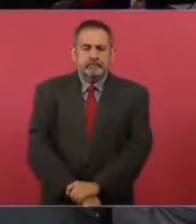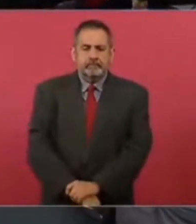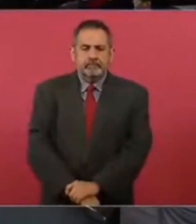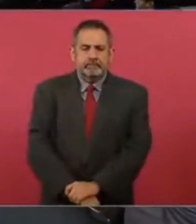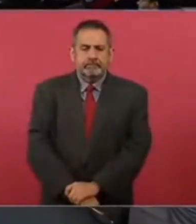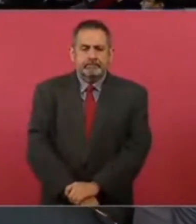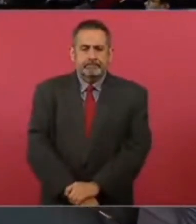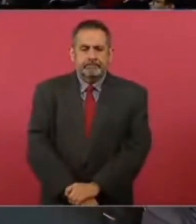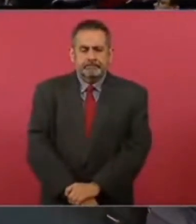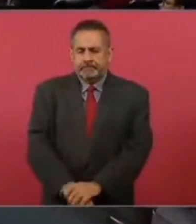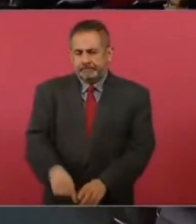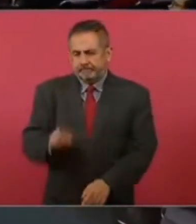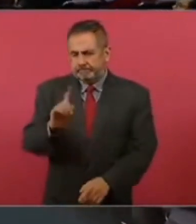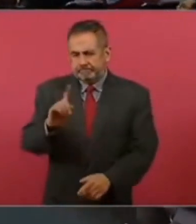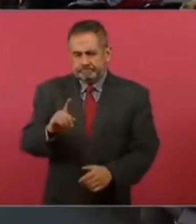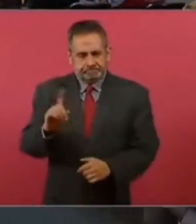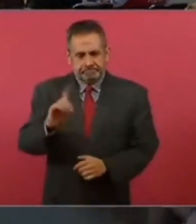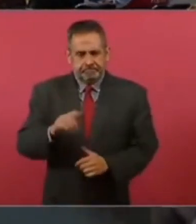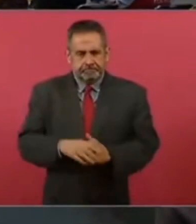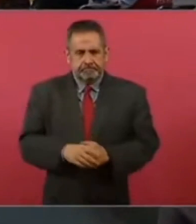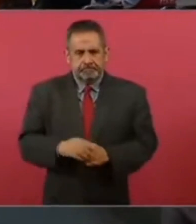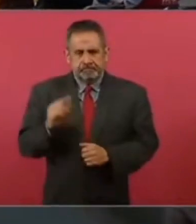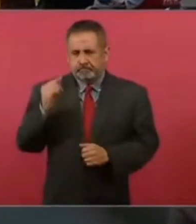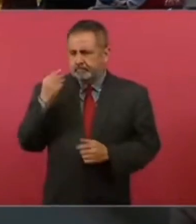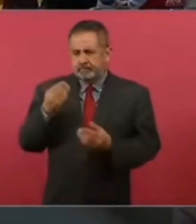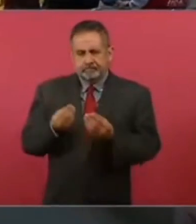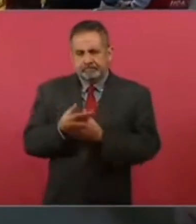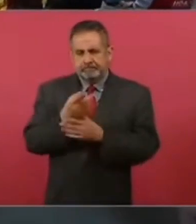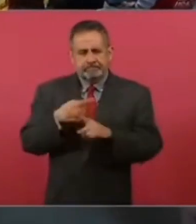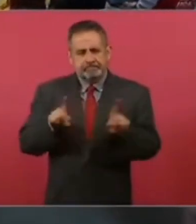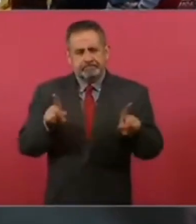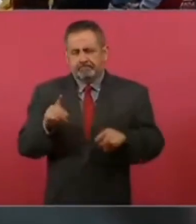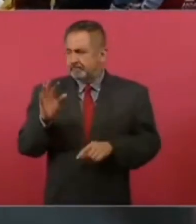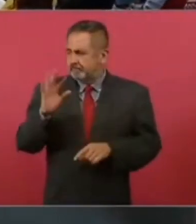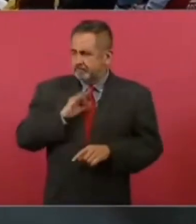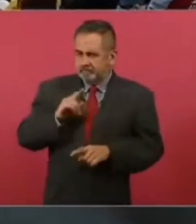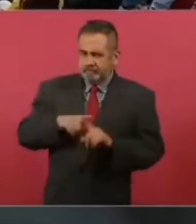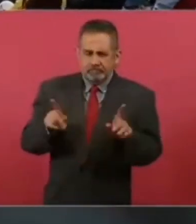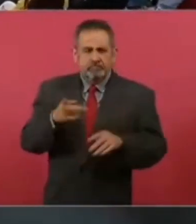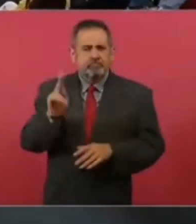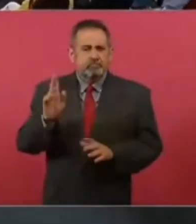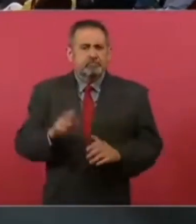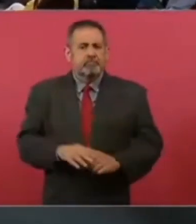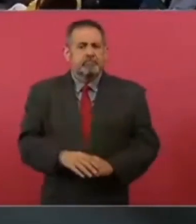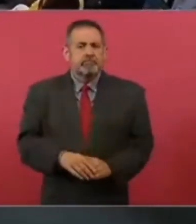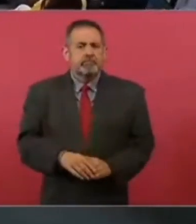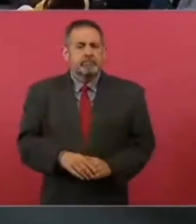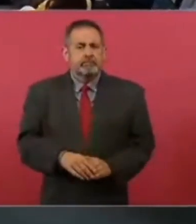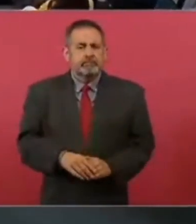No, no, acaba de salir ahora, según me dice. Pero